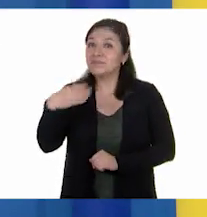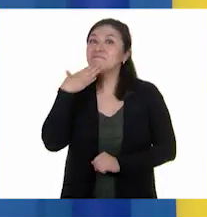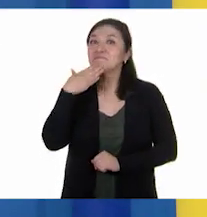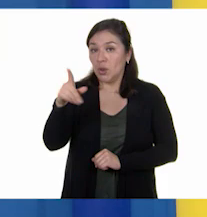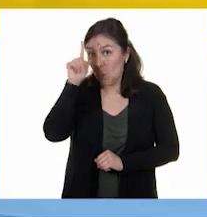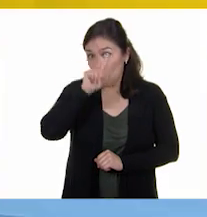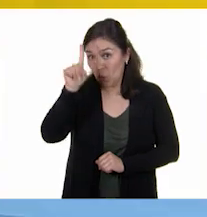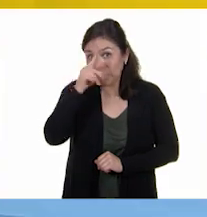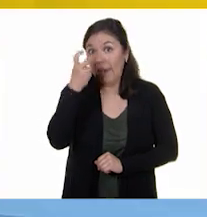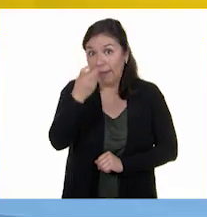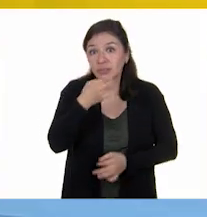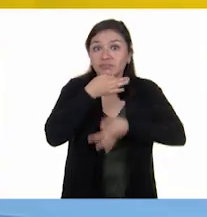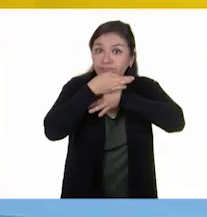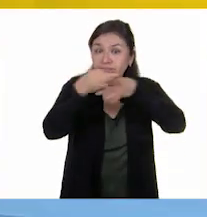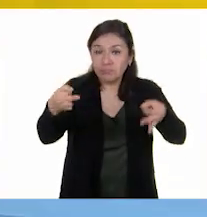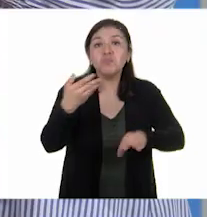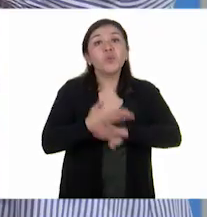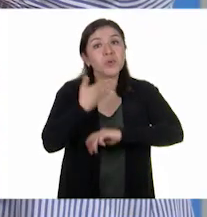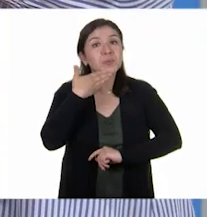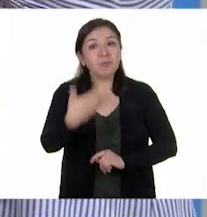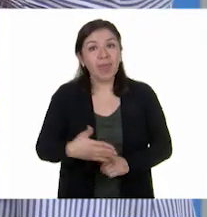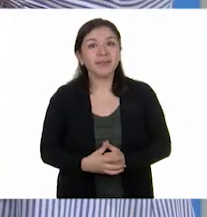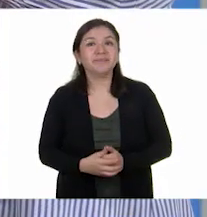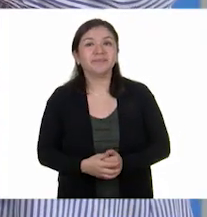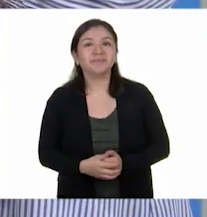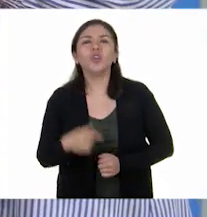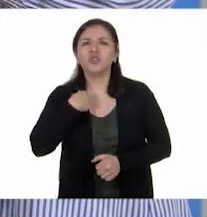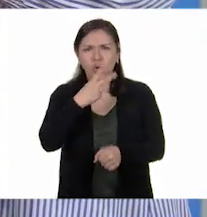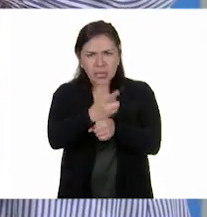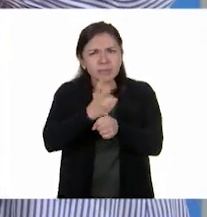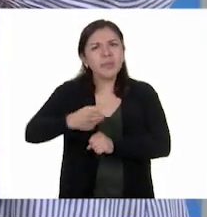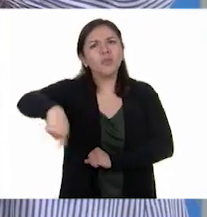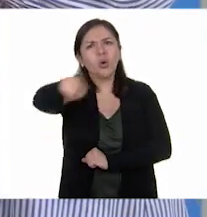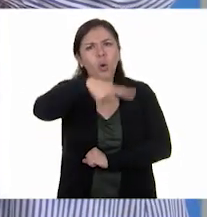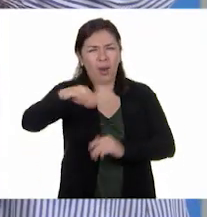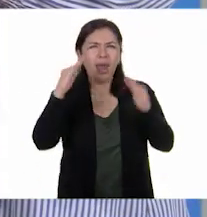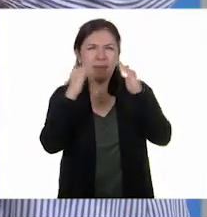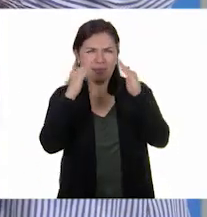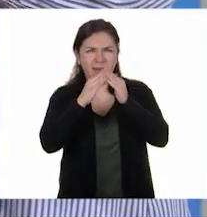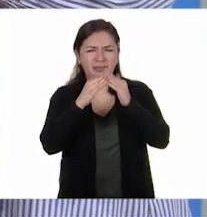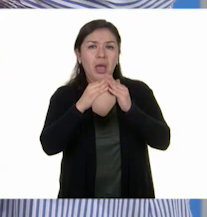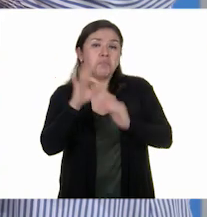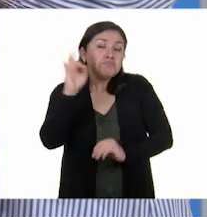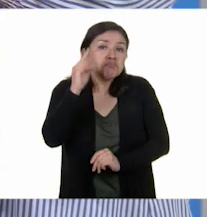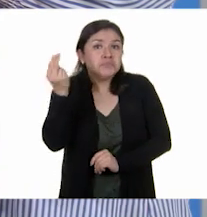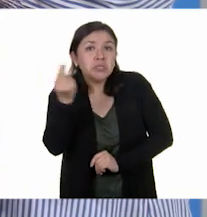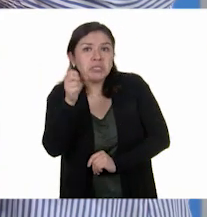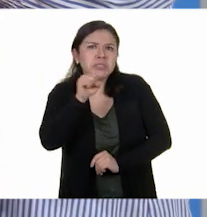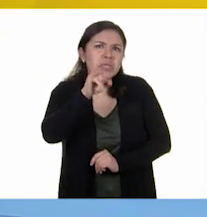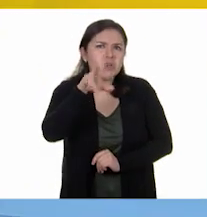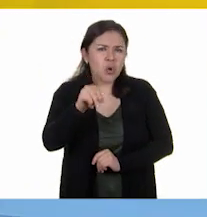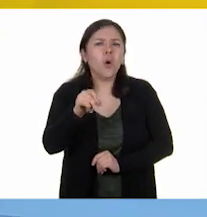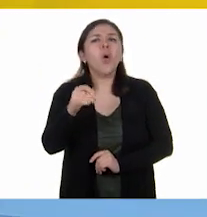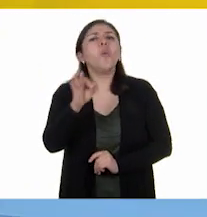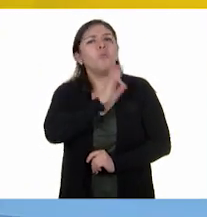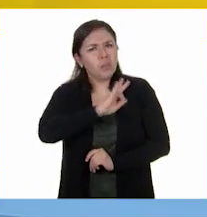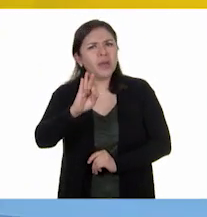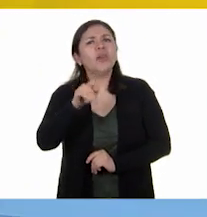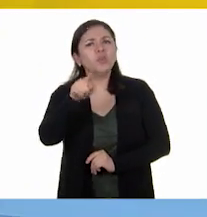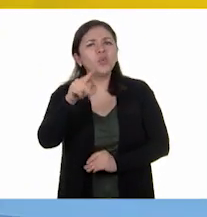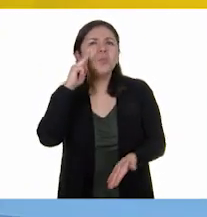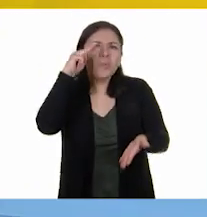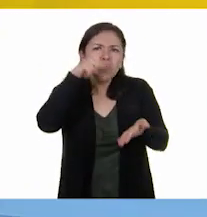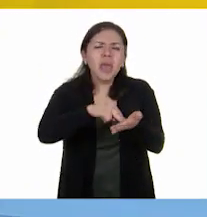esa recomendación tan puntual. Y yo los invito a que en caso de ser necesario y posible, también